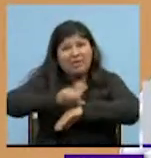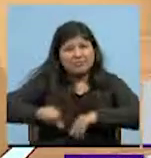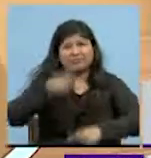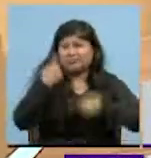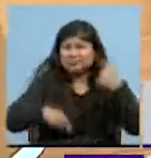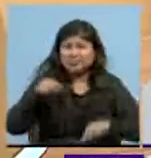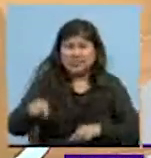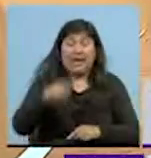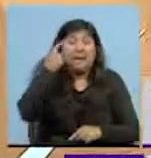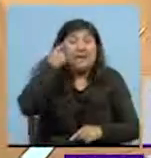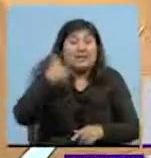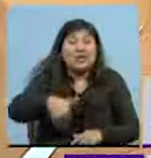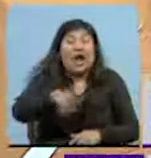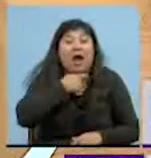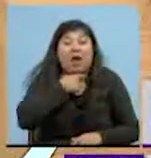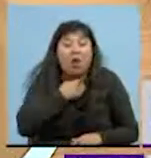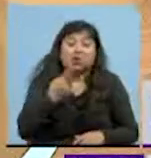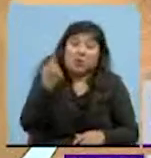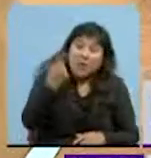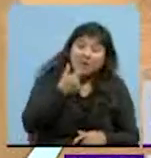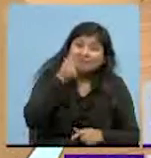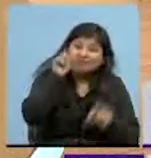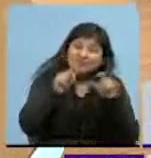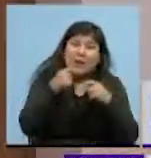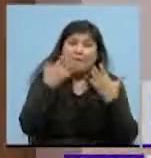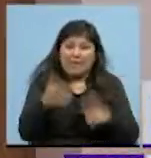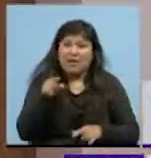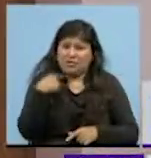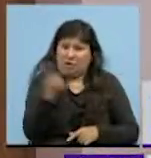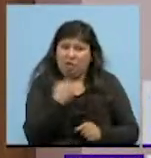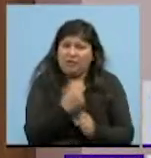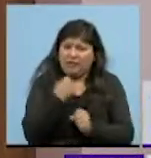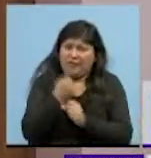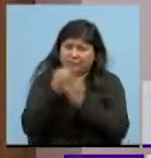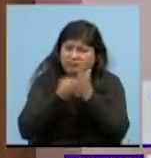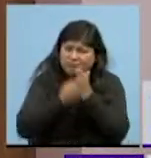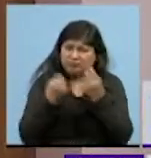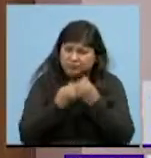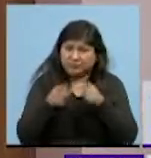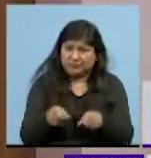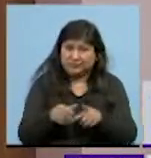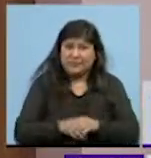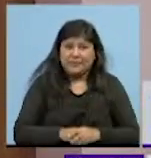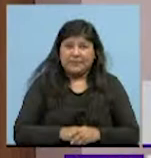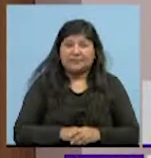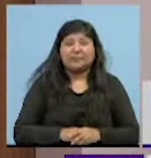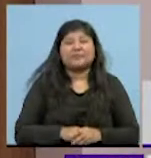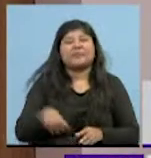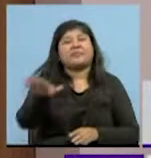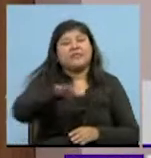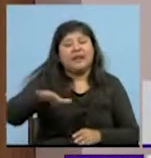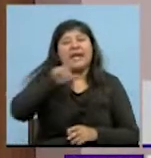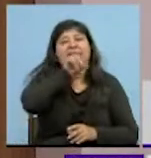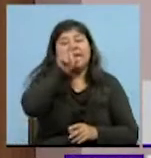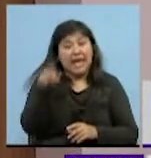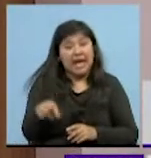estamos fuertemente trabajando. Tilcara ha tenido una muy buena noticia con el Camino Alonso. Recordamos